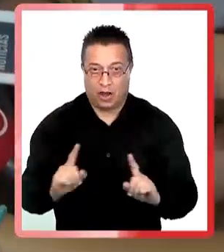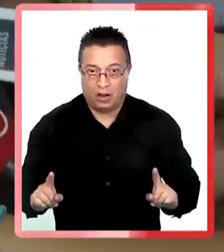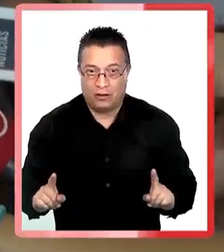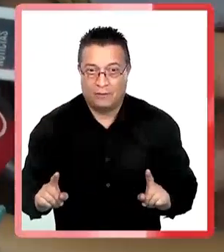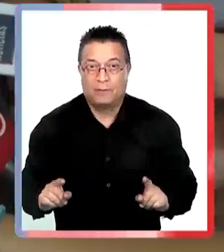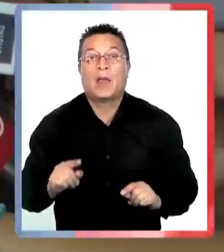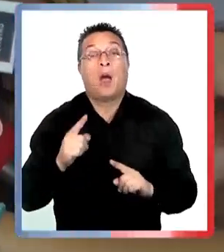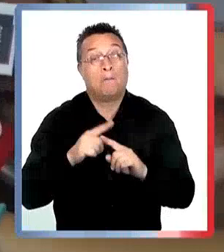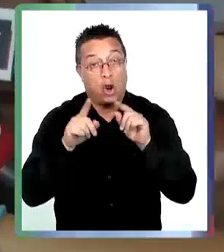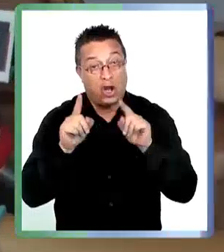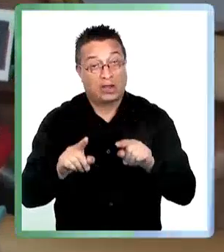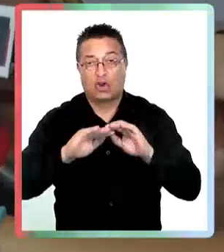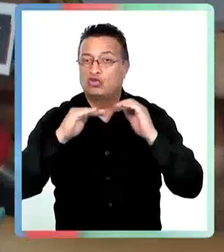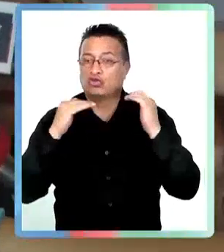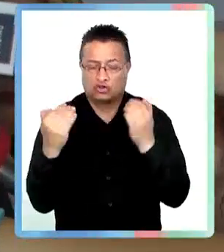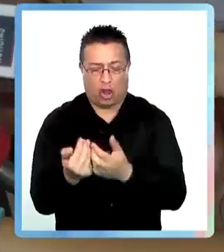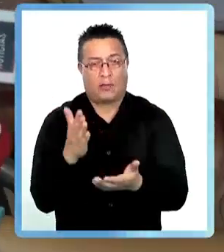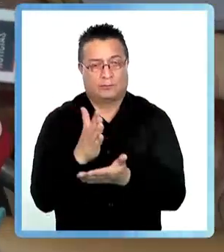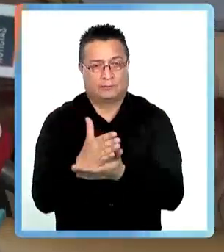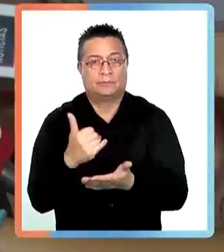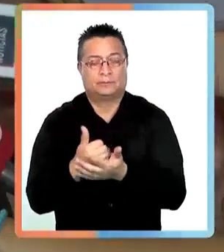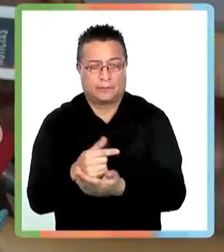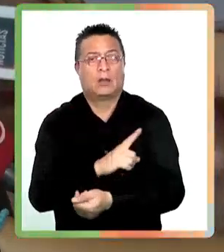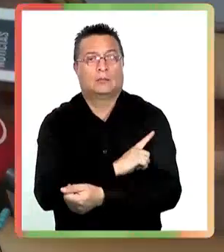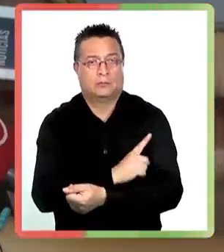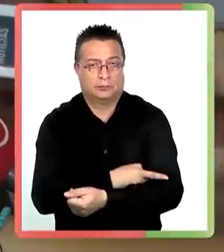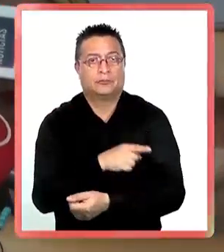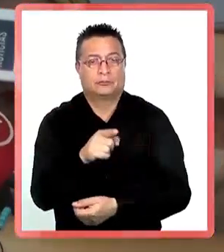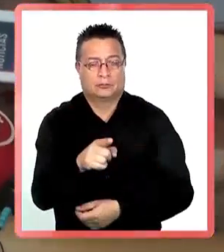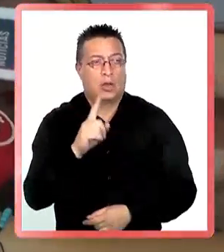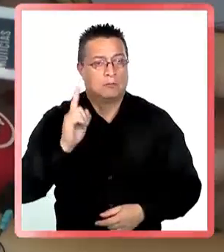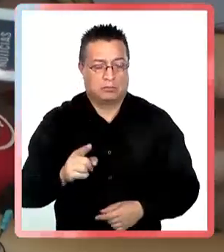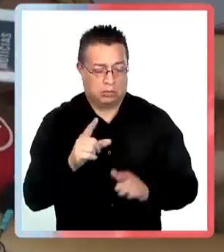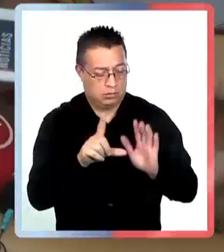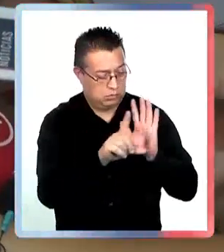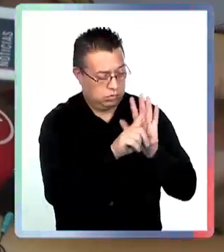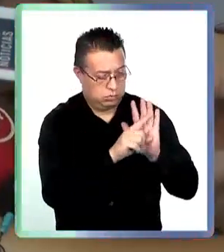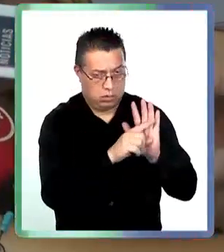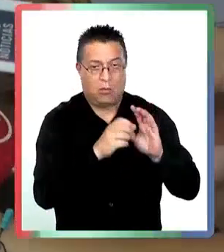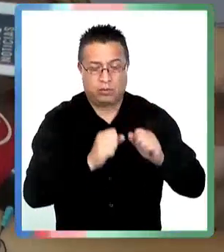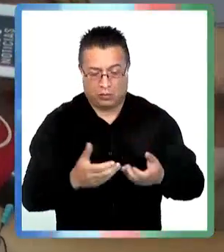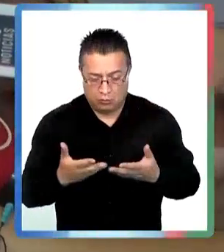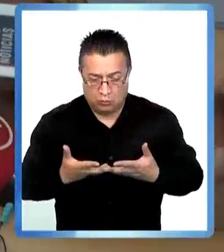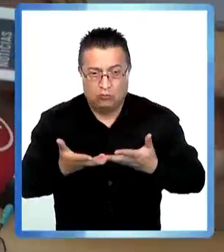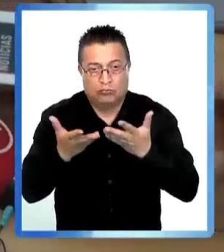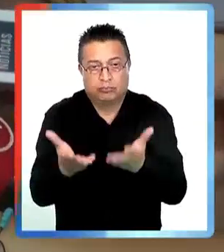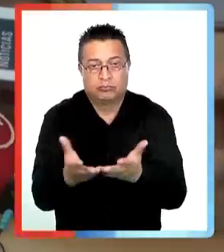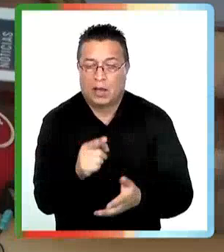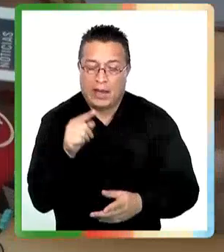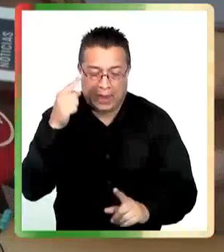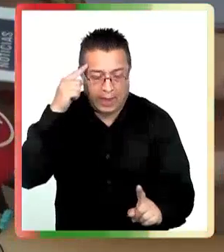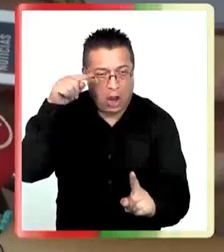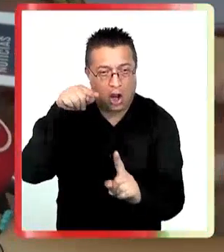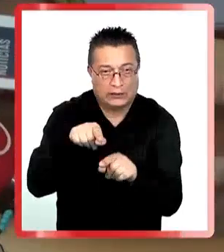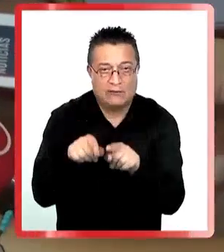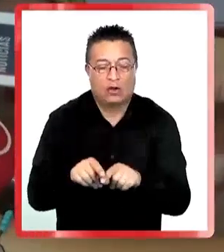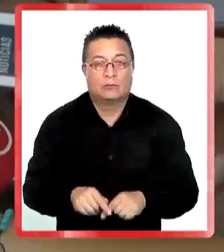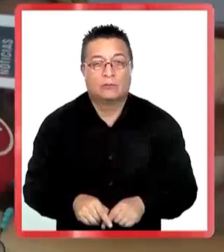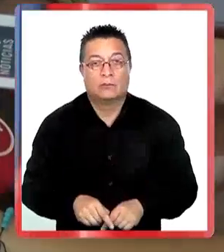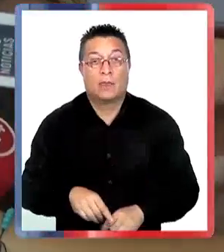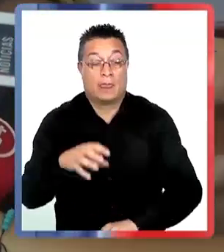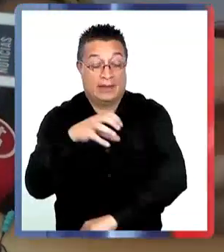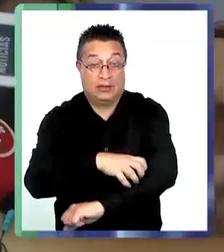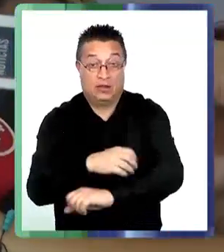seguridad de las familias de que no las vamos a dejar solas y es por eso que se están aplicando todas las medidas las facultades que tiene nuestro ordenamiento jurídico